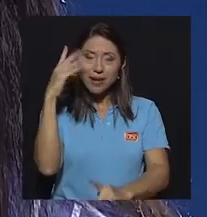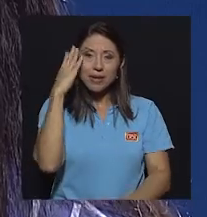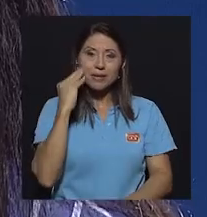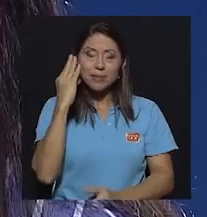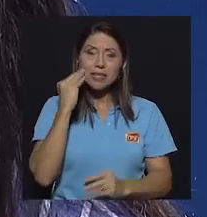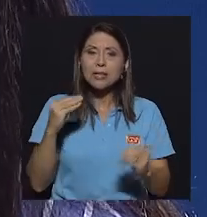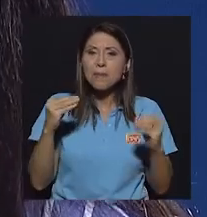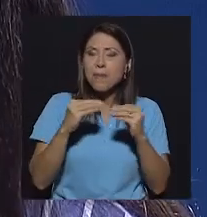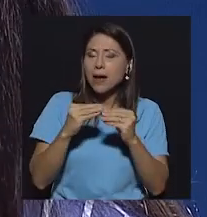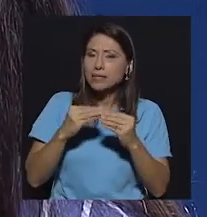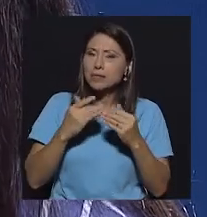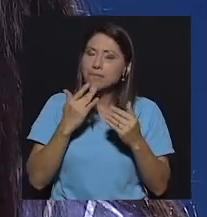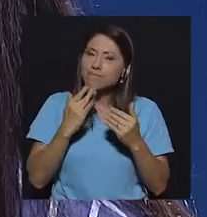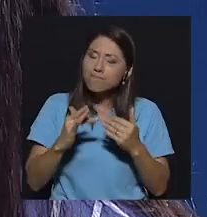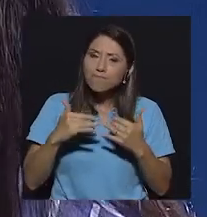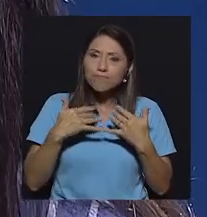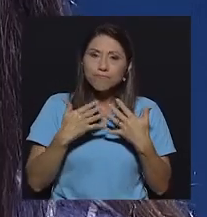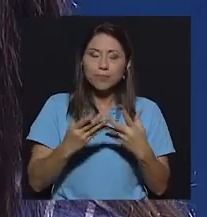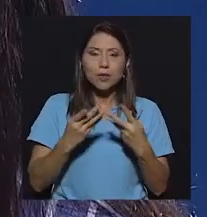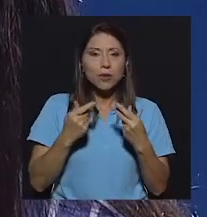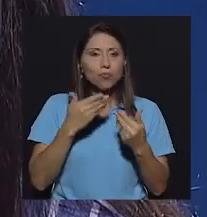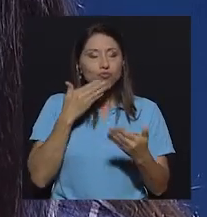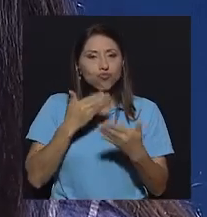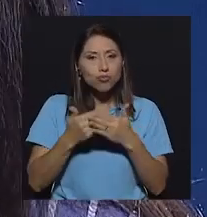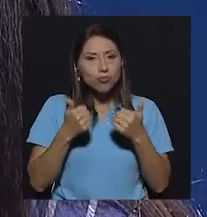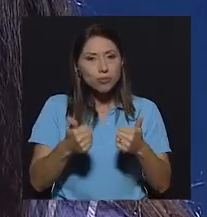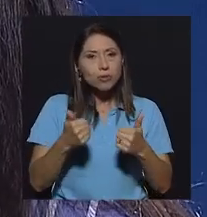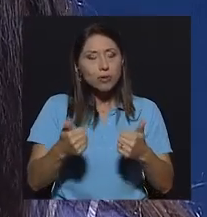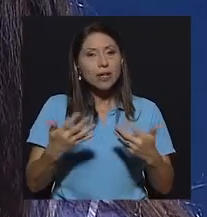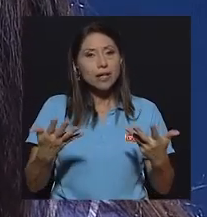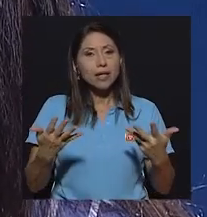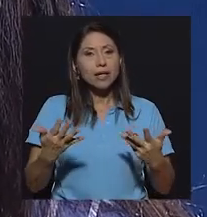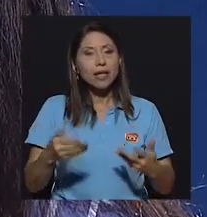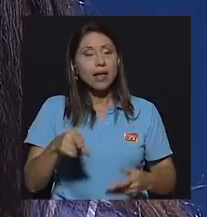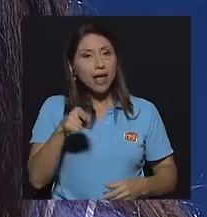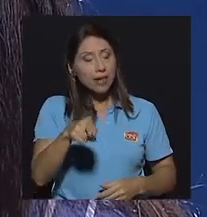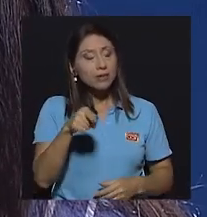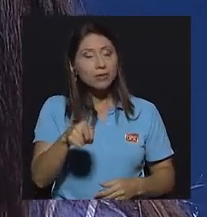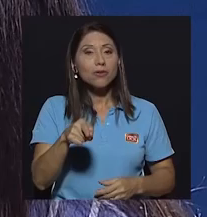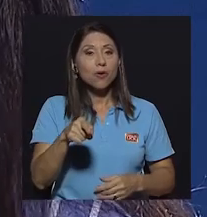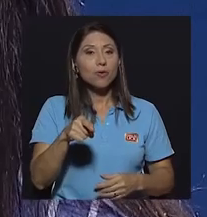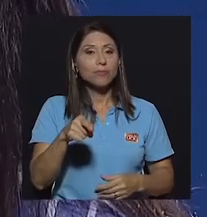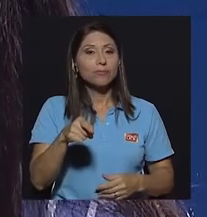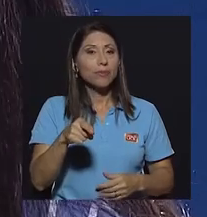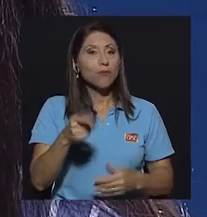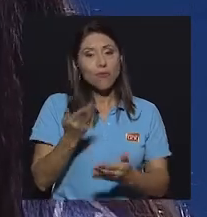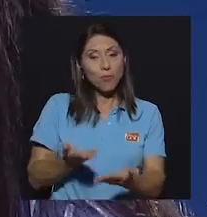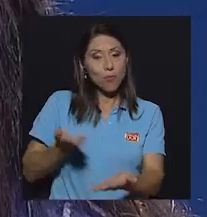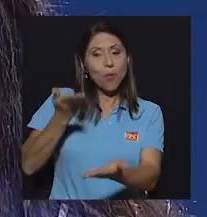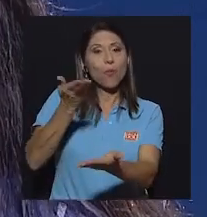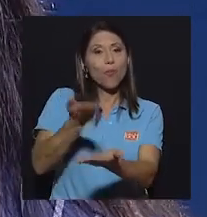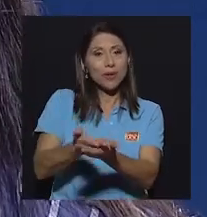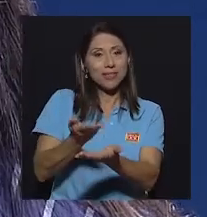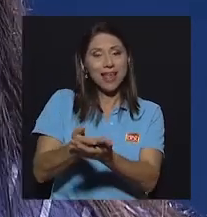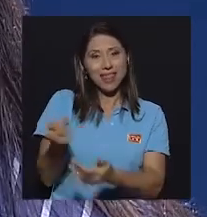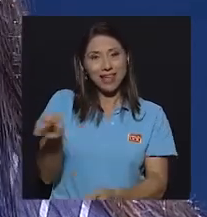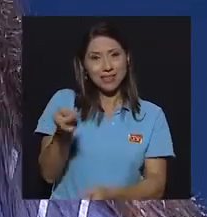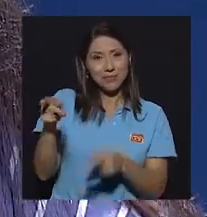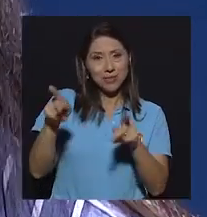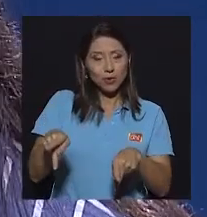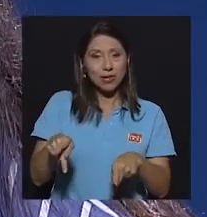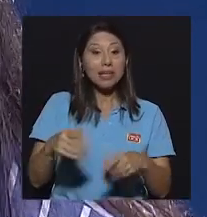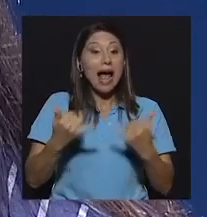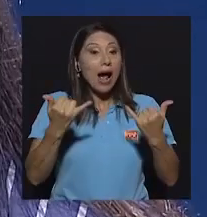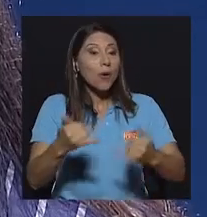sea mucho más rica en todos los sentidos. Y eso, pues, fue totalmente propuesta de ellos. Ahora,